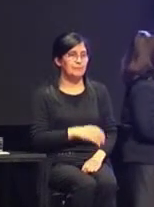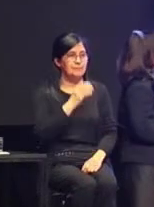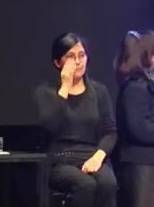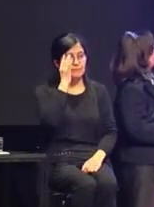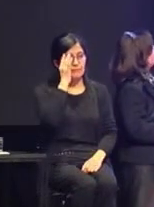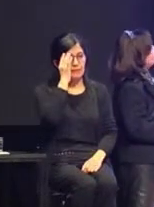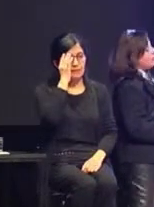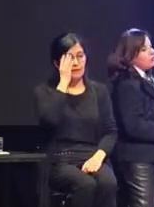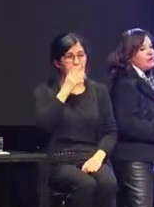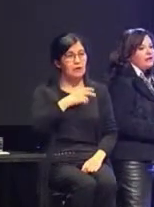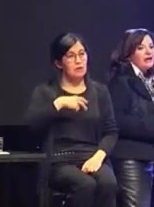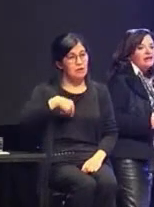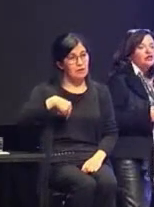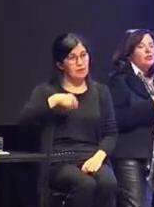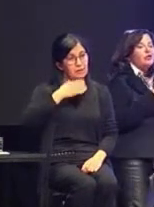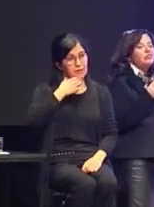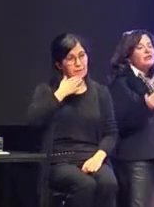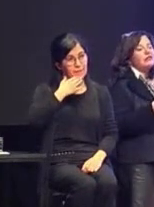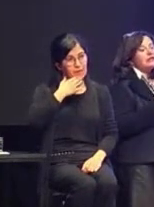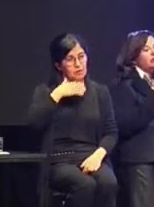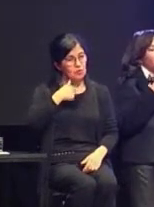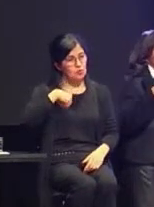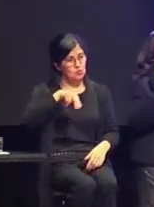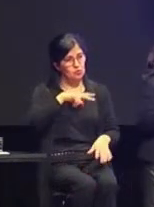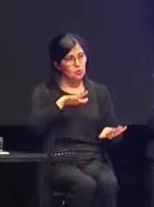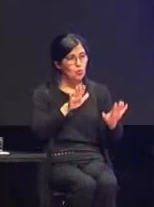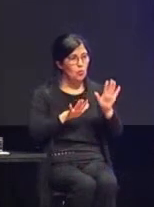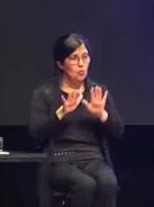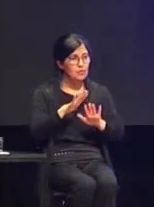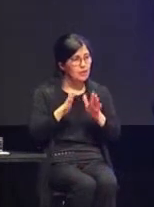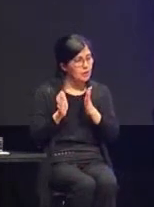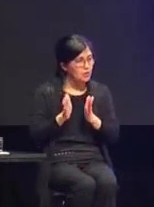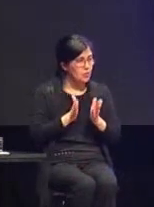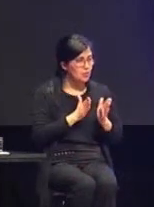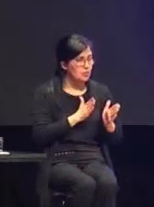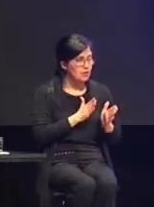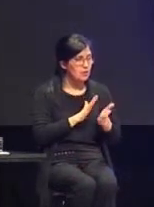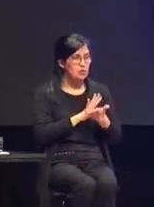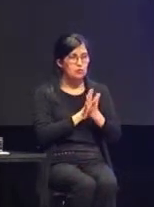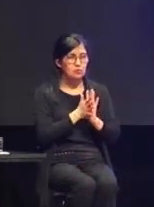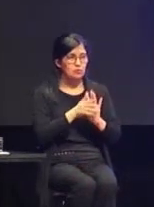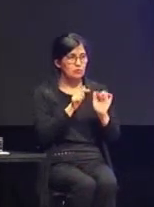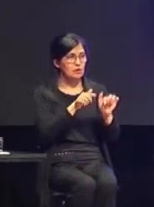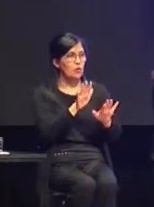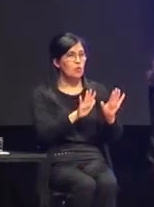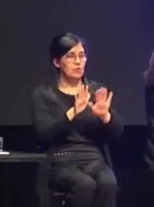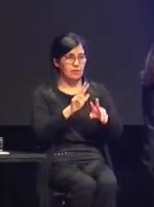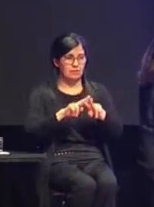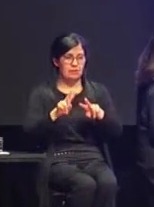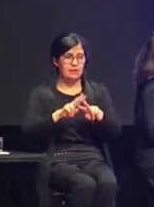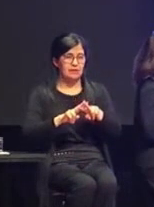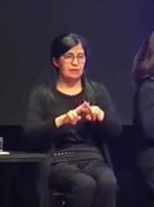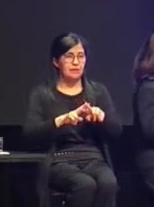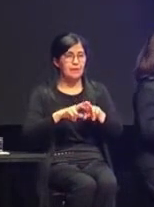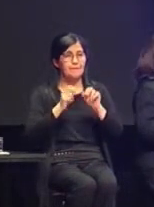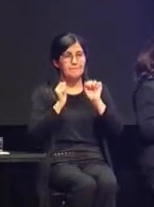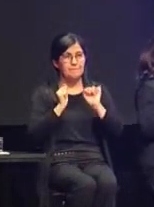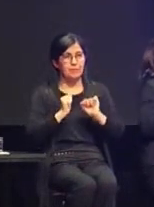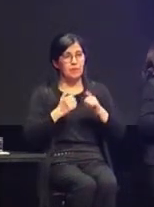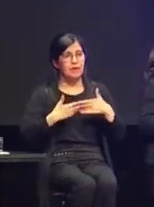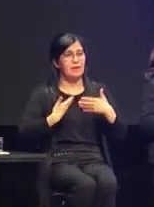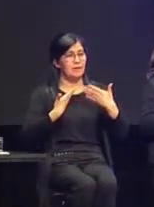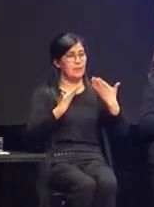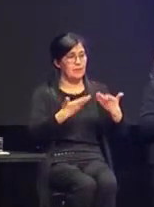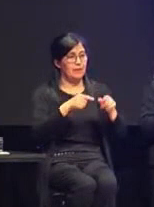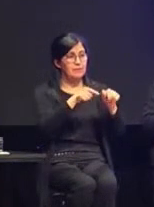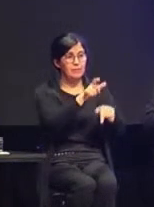Y nuestra ciencia al cuidar nos permite organizar todo este cuidado para poder entregar